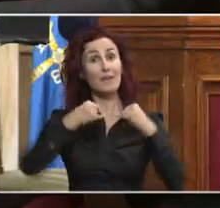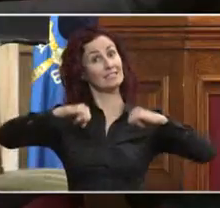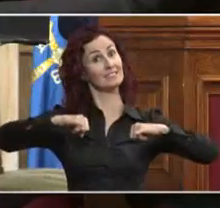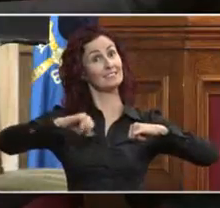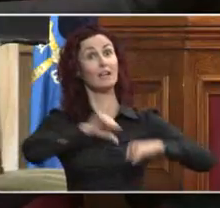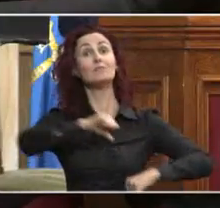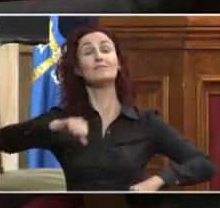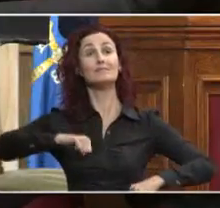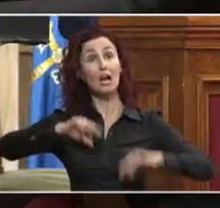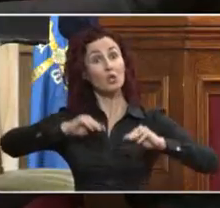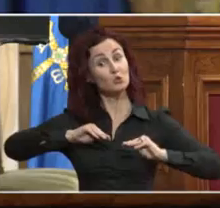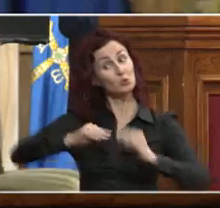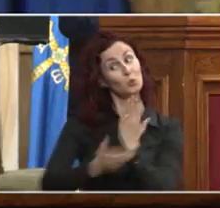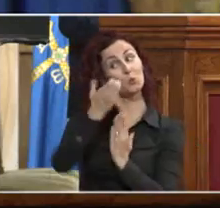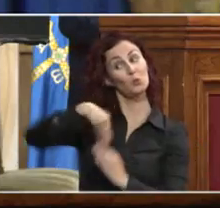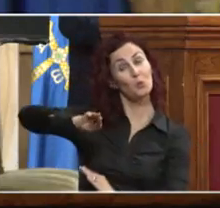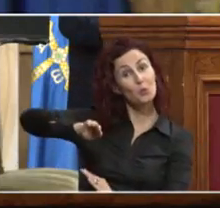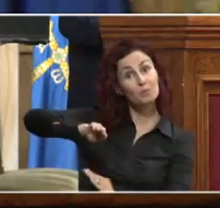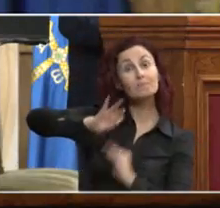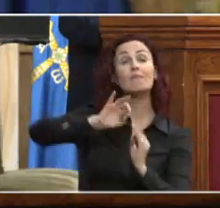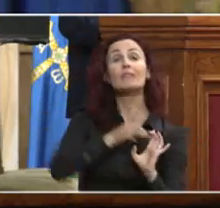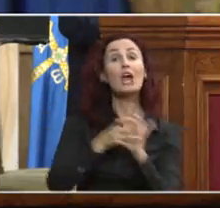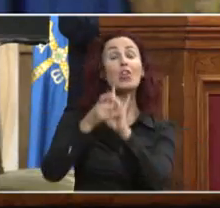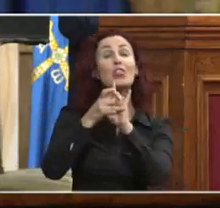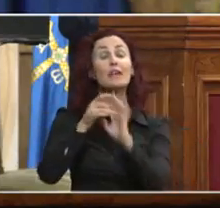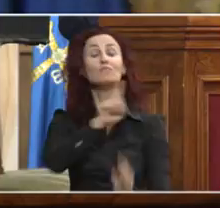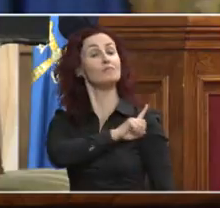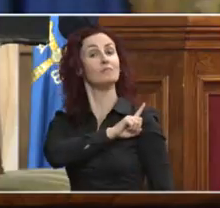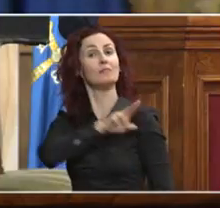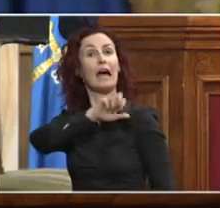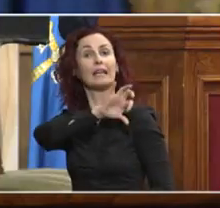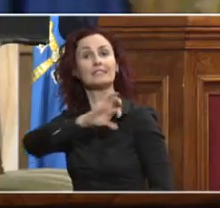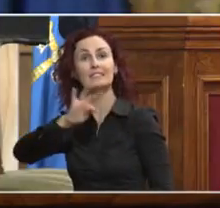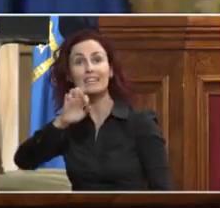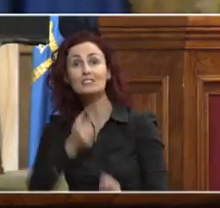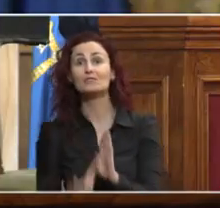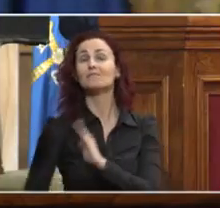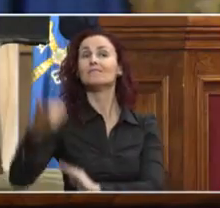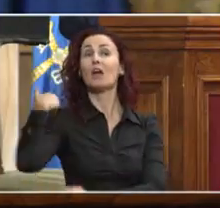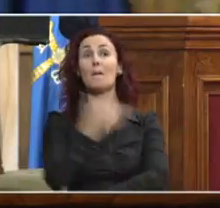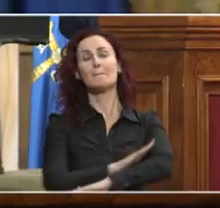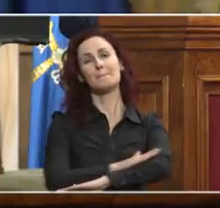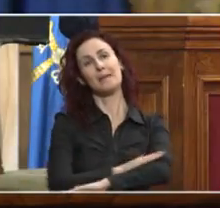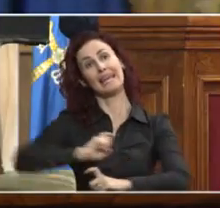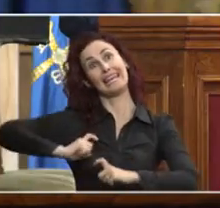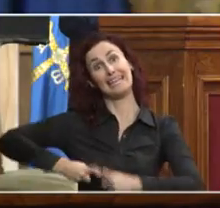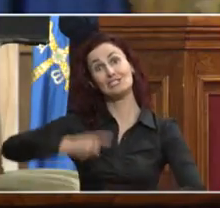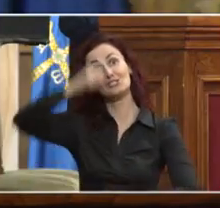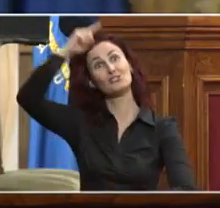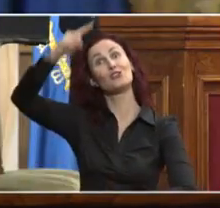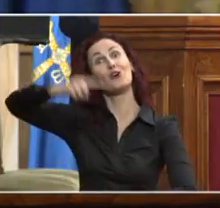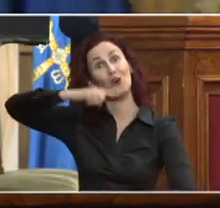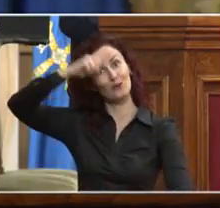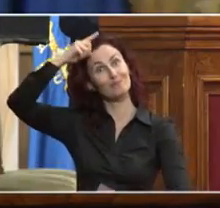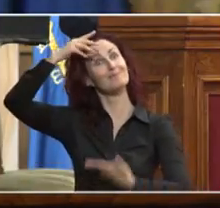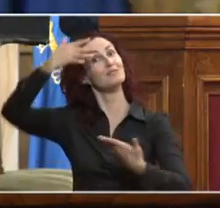de la Independencia de Feudalia. Sobre versos del cabo primero Anastasio López, anteriormente ministro de Cultura, su